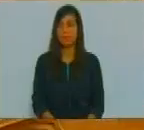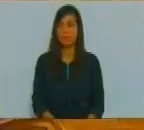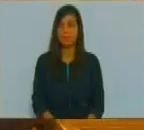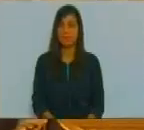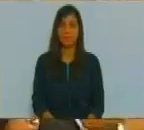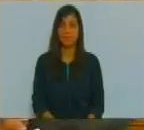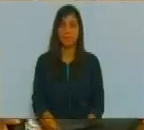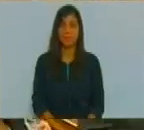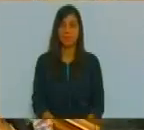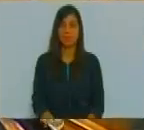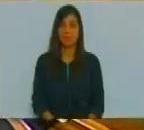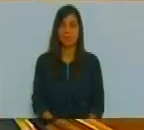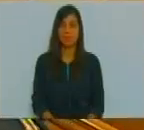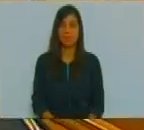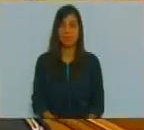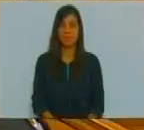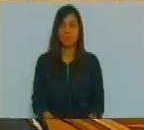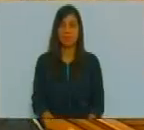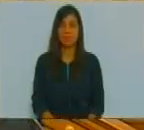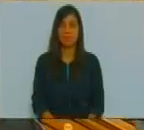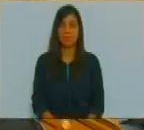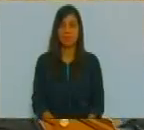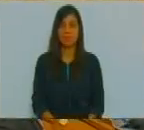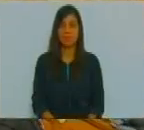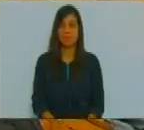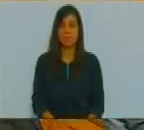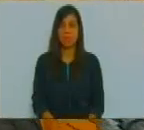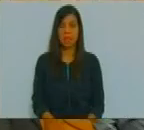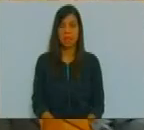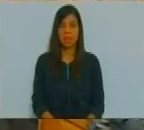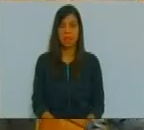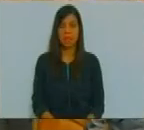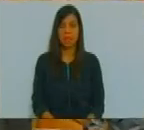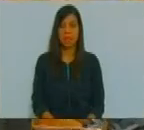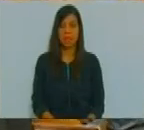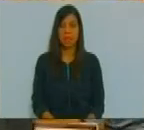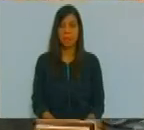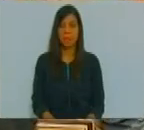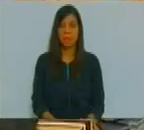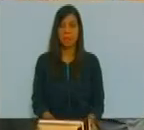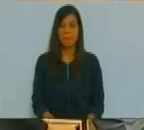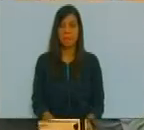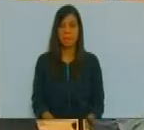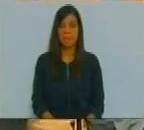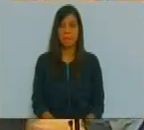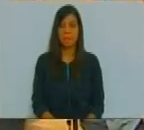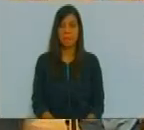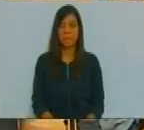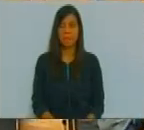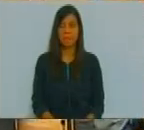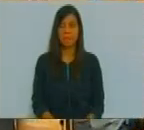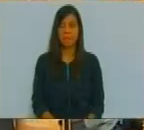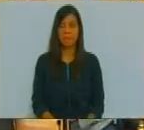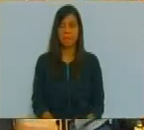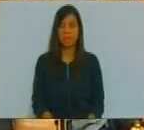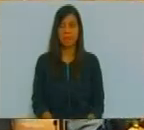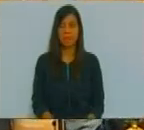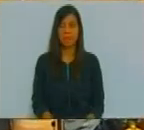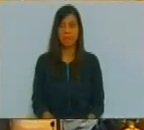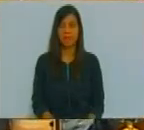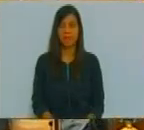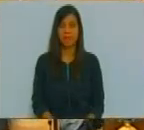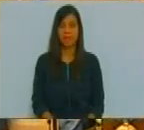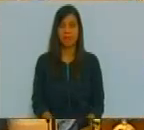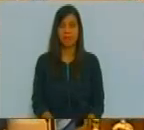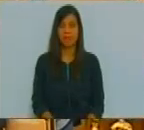bien usuario y usuario de la rtva así culmina esta sesión en su vigésima primera intervención de la tarde nacional